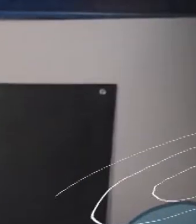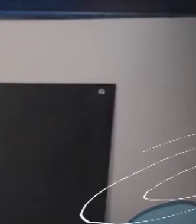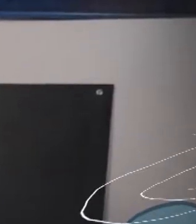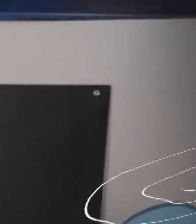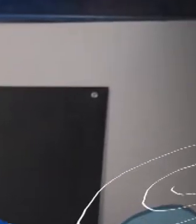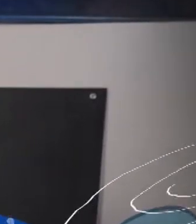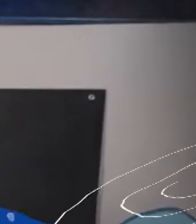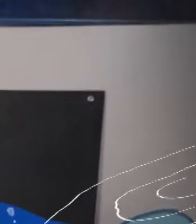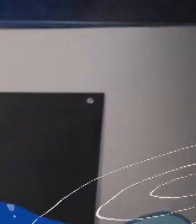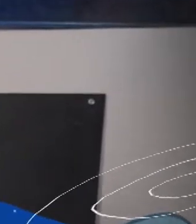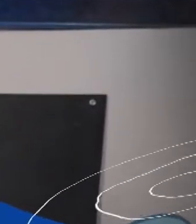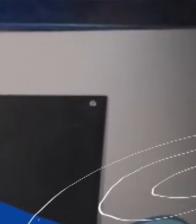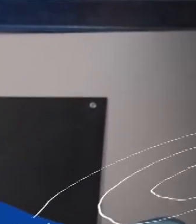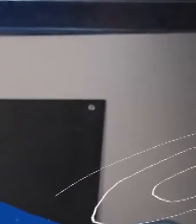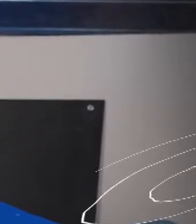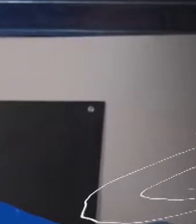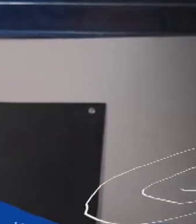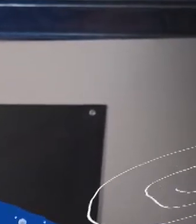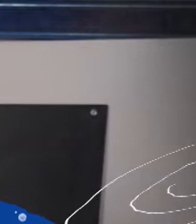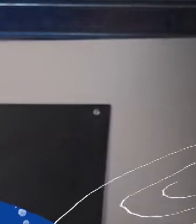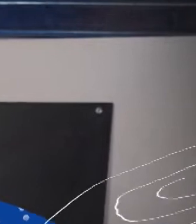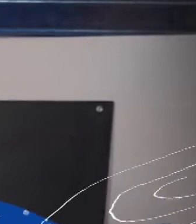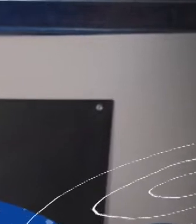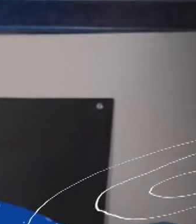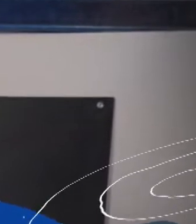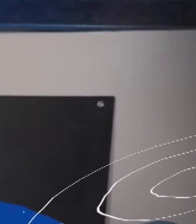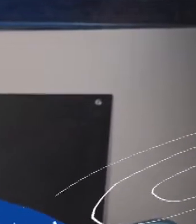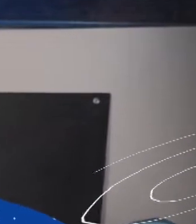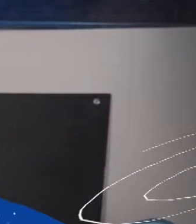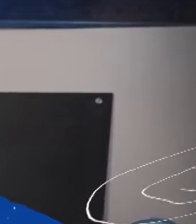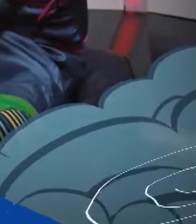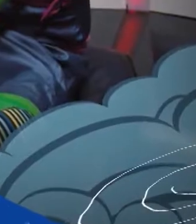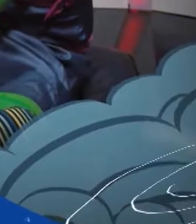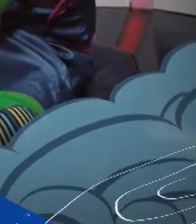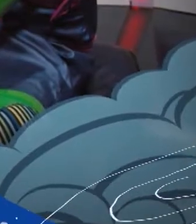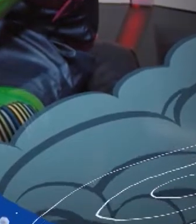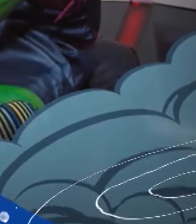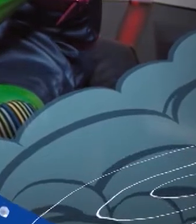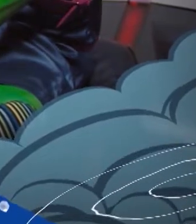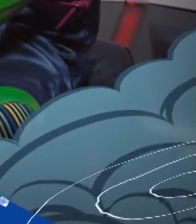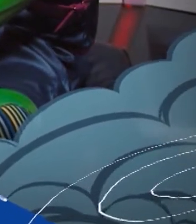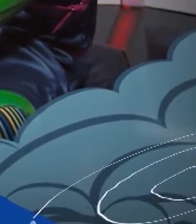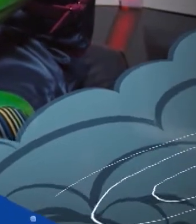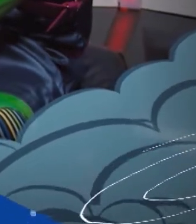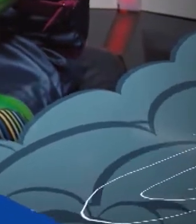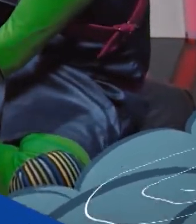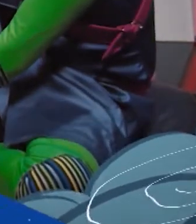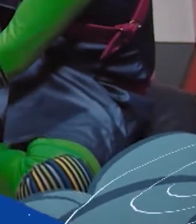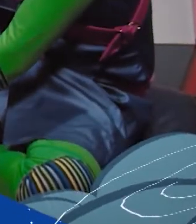soy, noche y día por igual, intenso calor, no he visto algo por todo